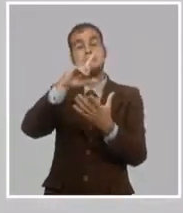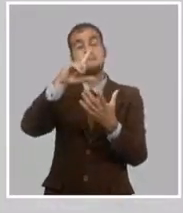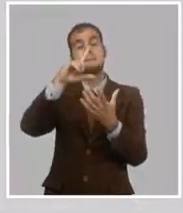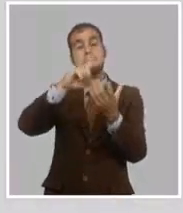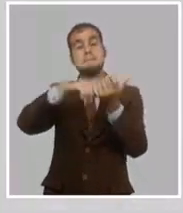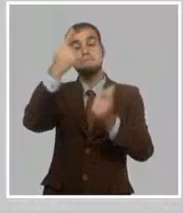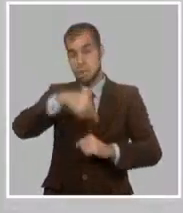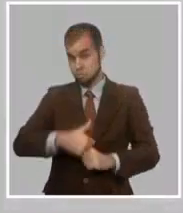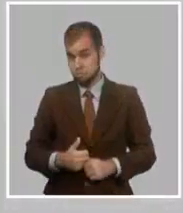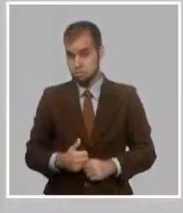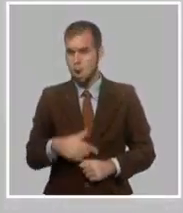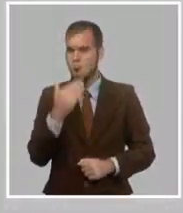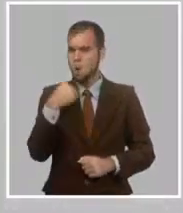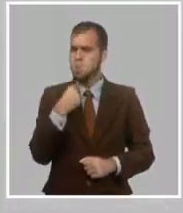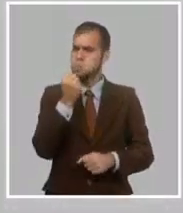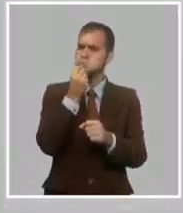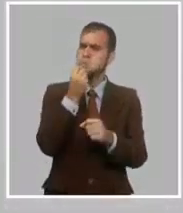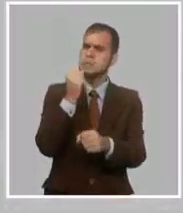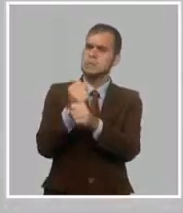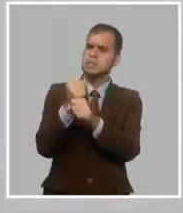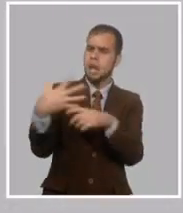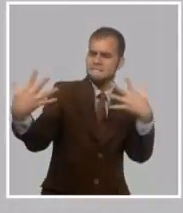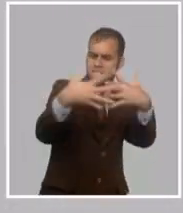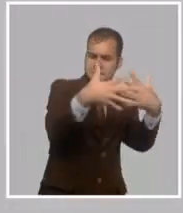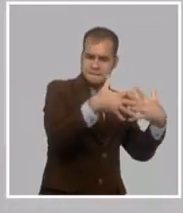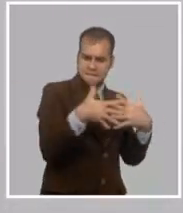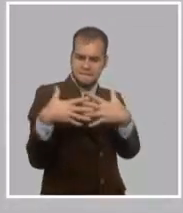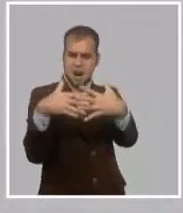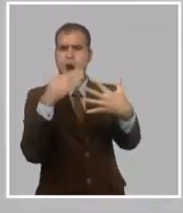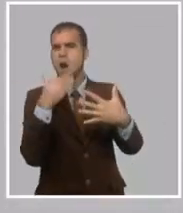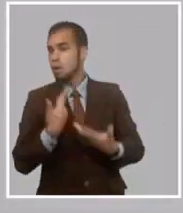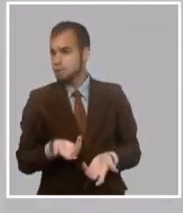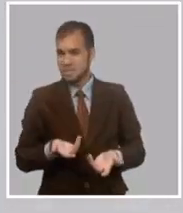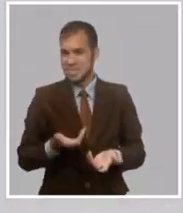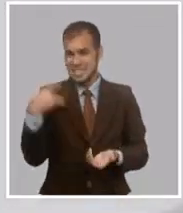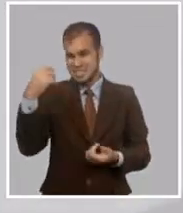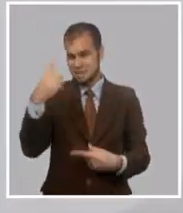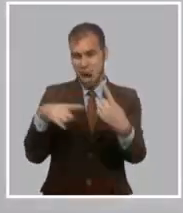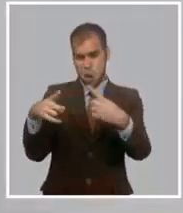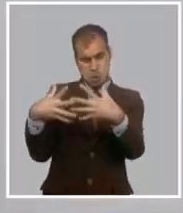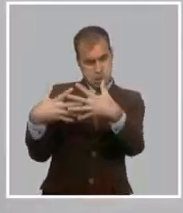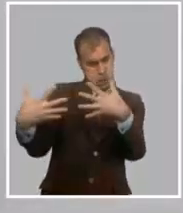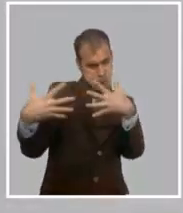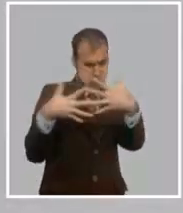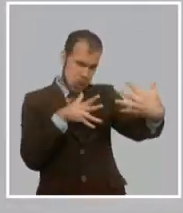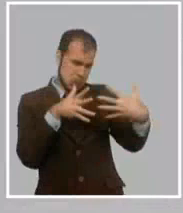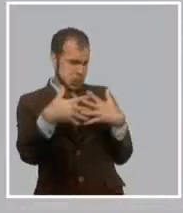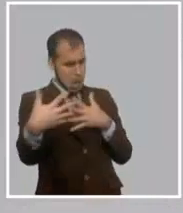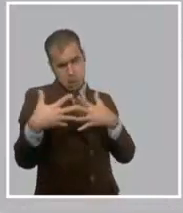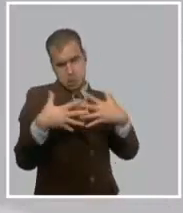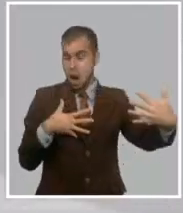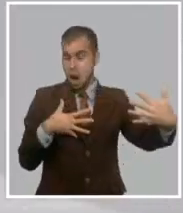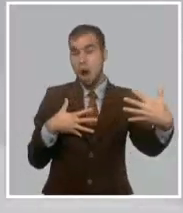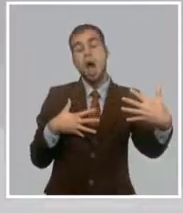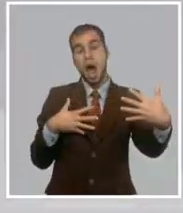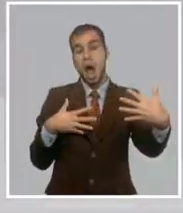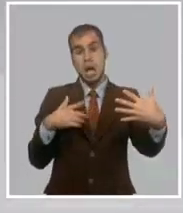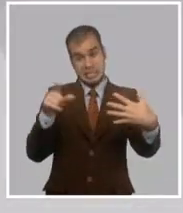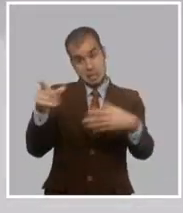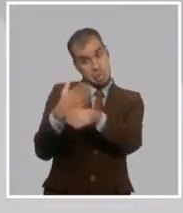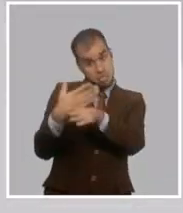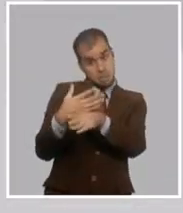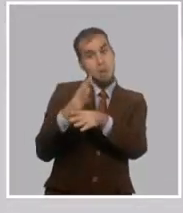si a lo mejor hay reservas entre unos y otros? Y yo tengo reservas contigo, Randy, pero me reúno con